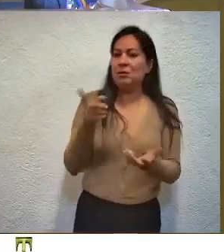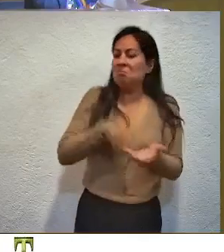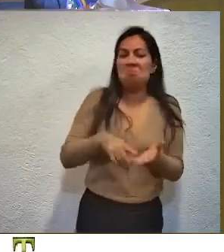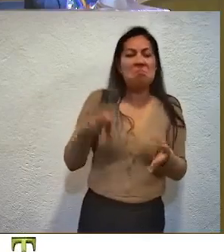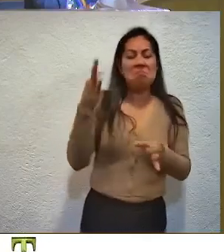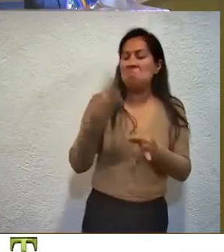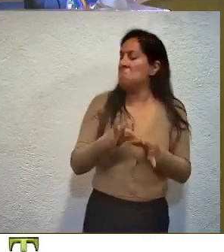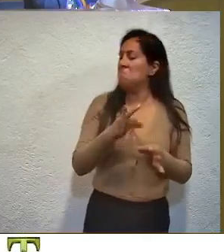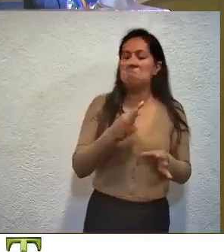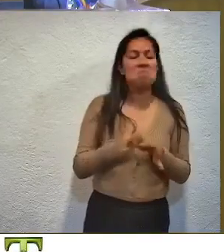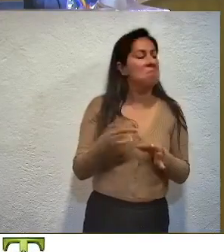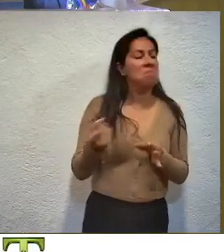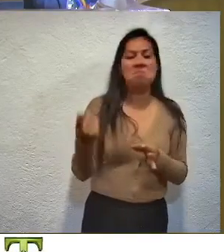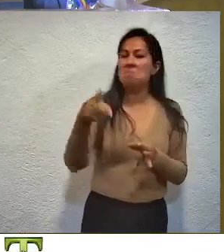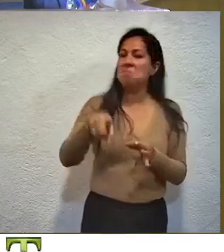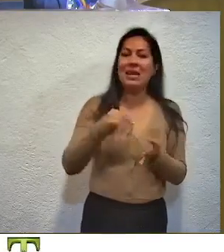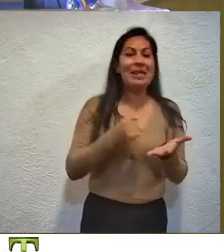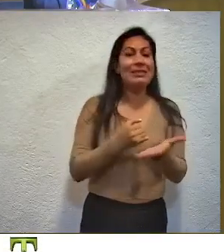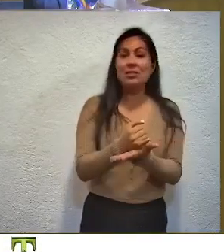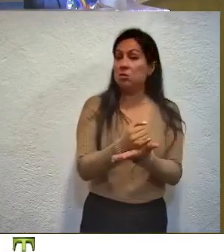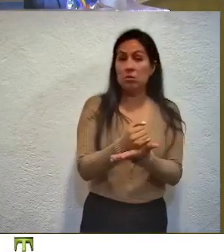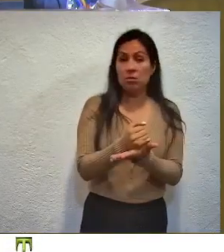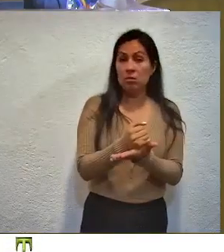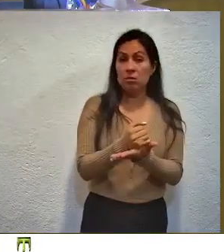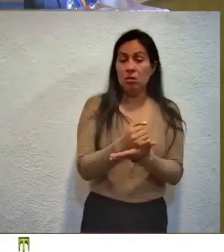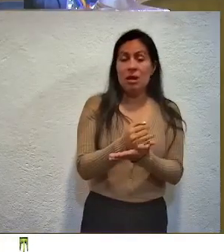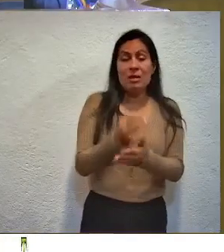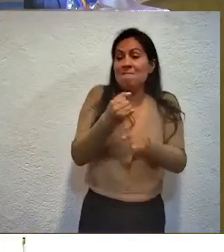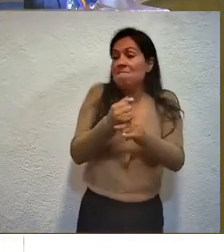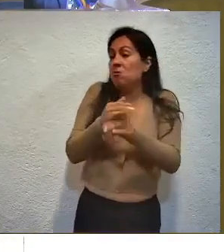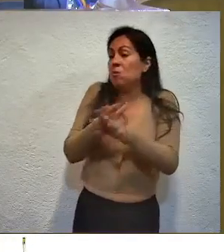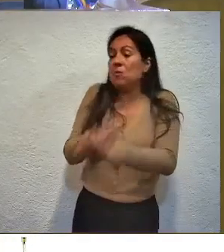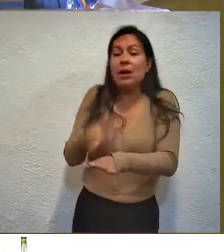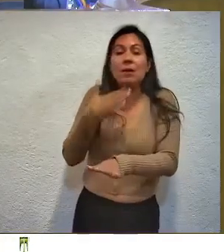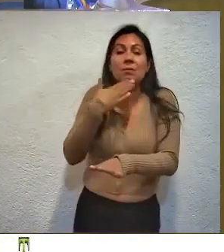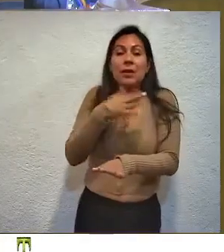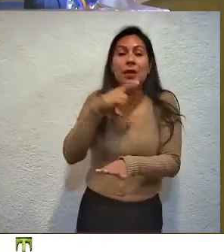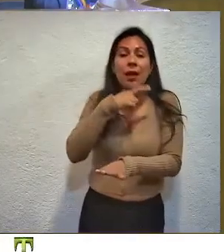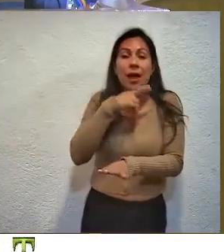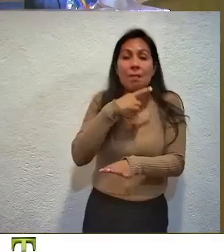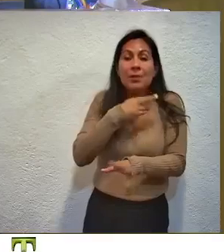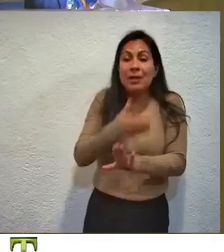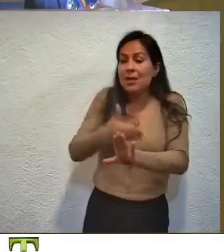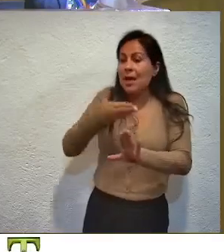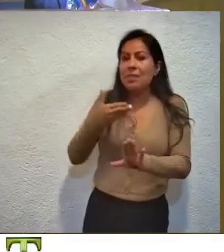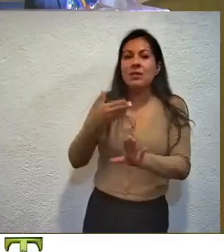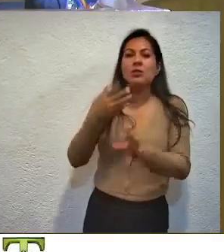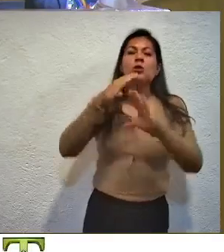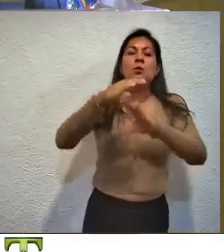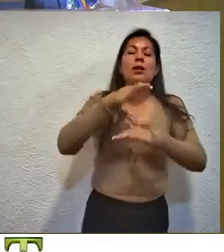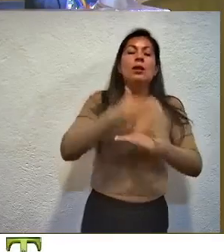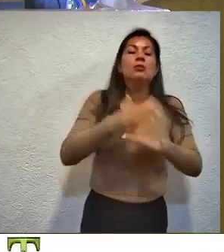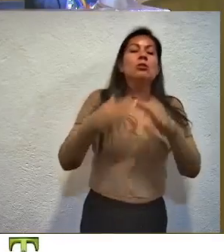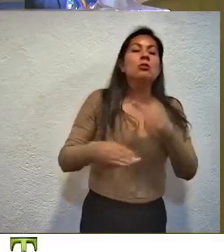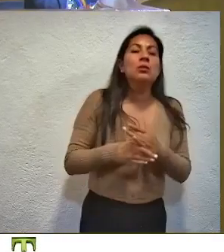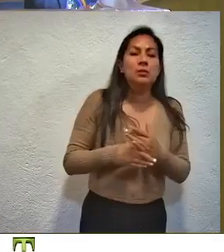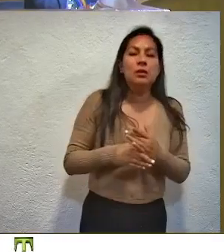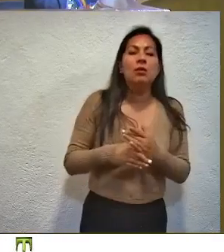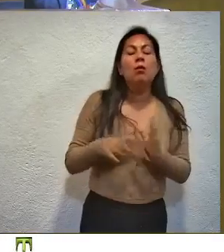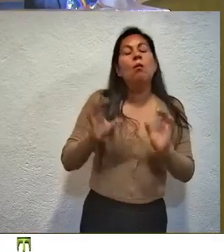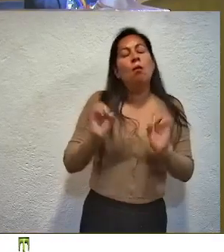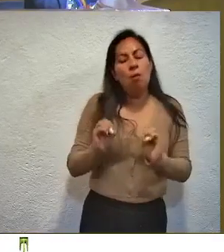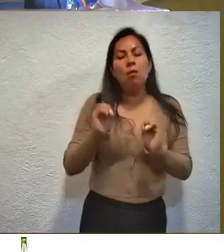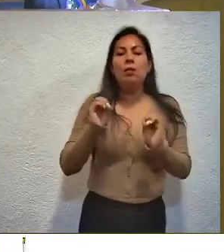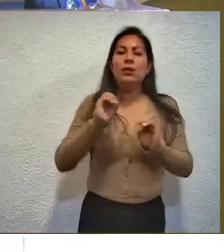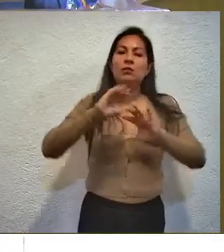dieron cumplimiento al ordenado en la sentencia, ni informaron de forma inmediata y oportuna sobre las acciones realizadas o, en su caso,